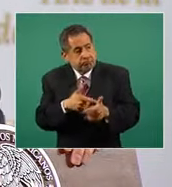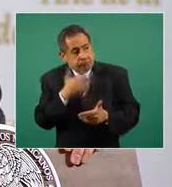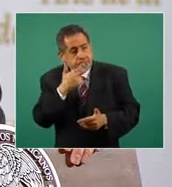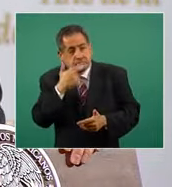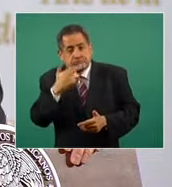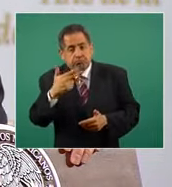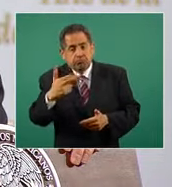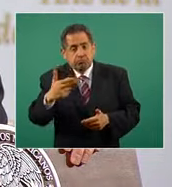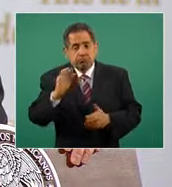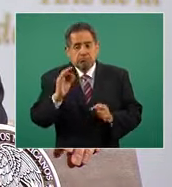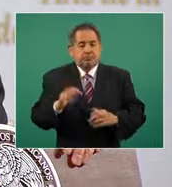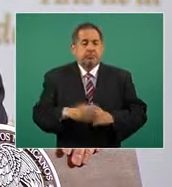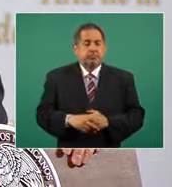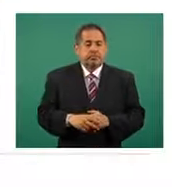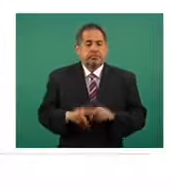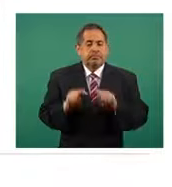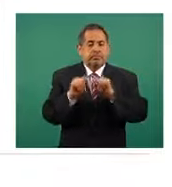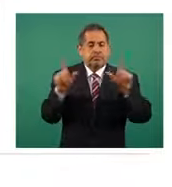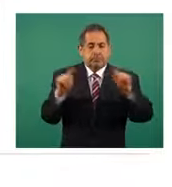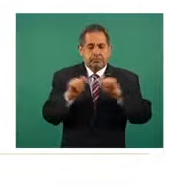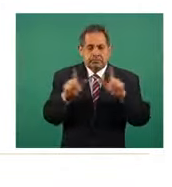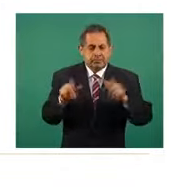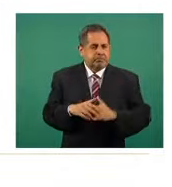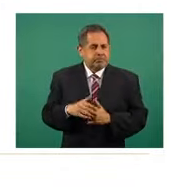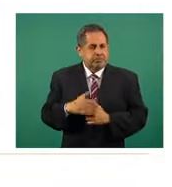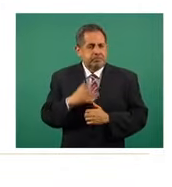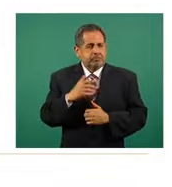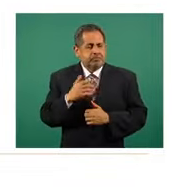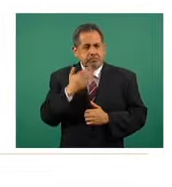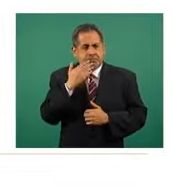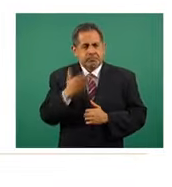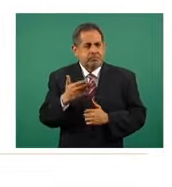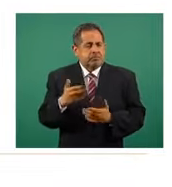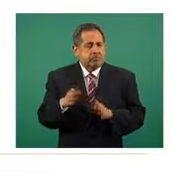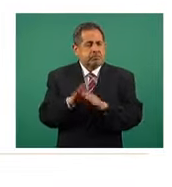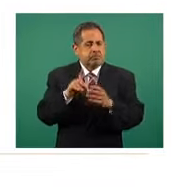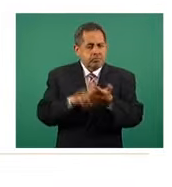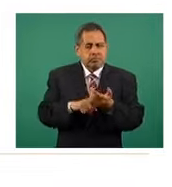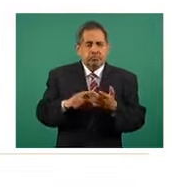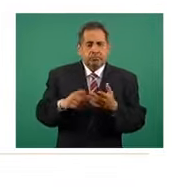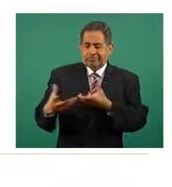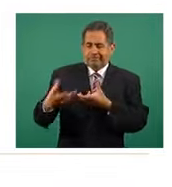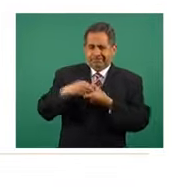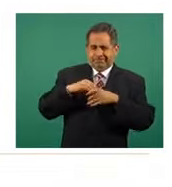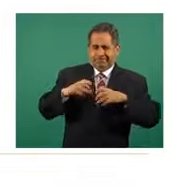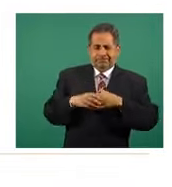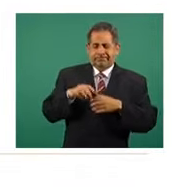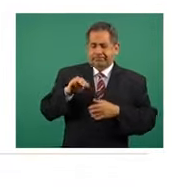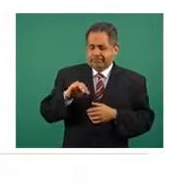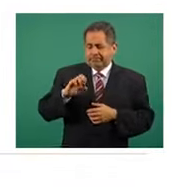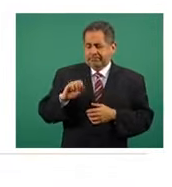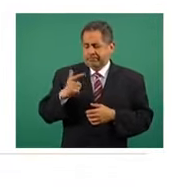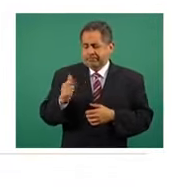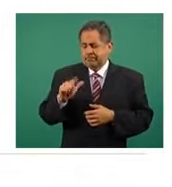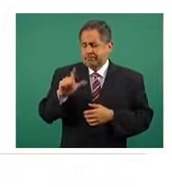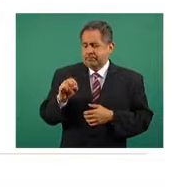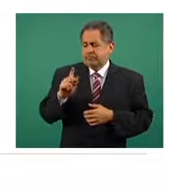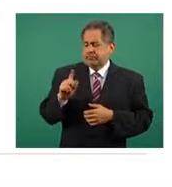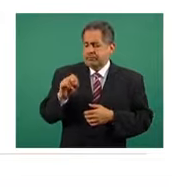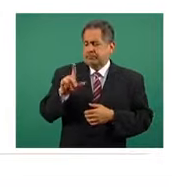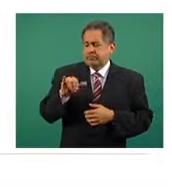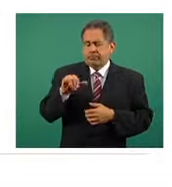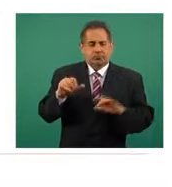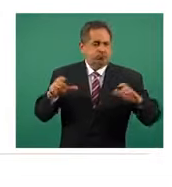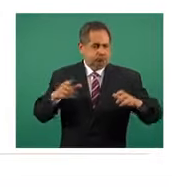siguiente. Tlaxcala, lo mismo, 3 semanas consecutivas a la baja, Tlaxcala es parte de la megalópolis y había